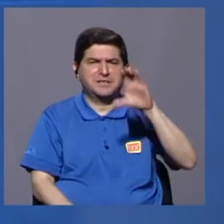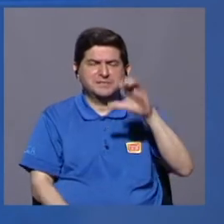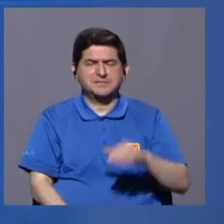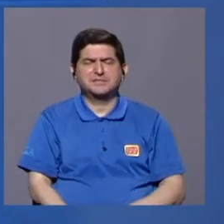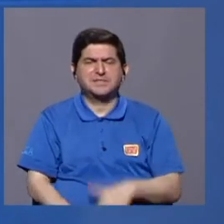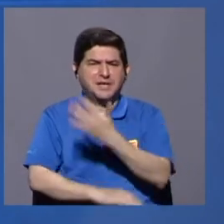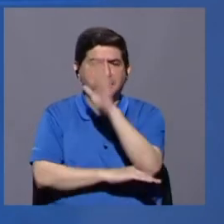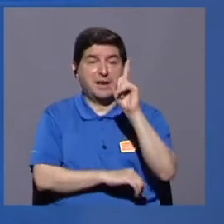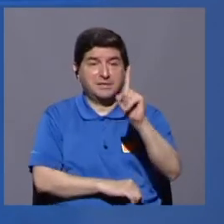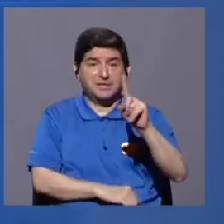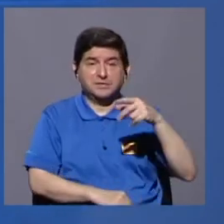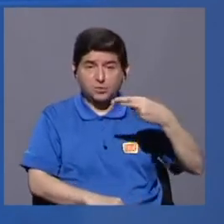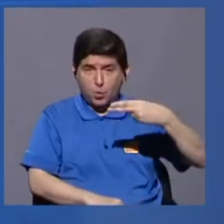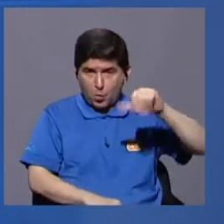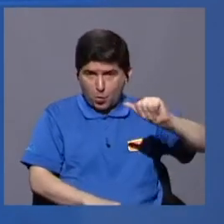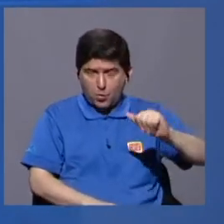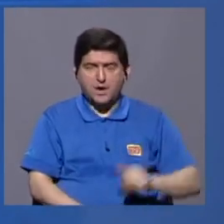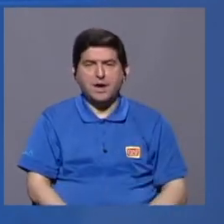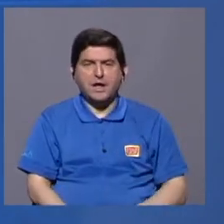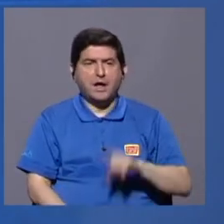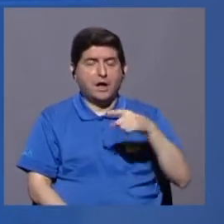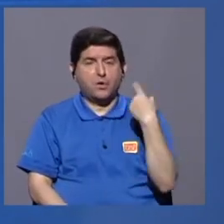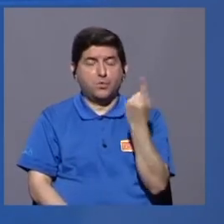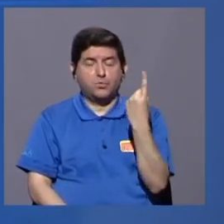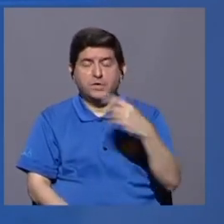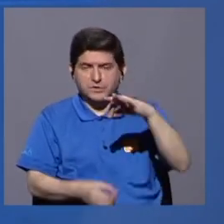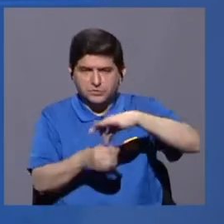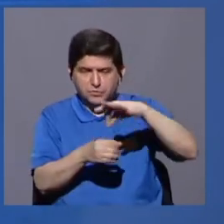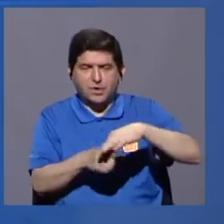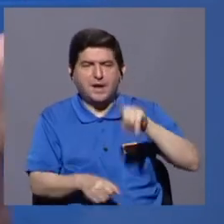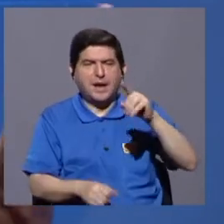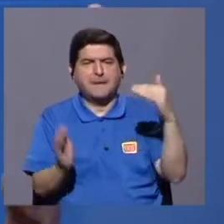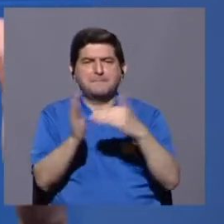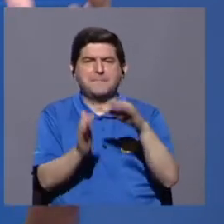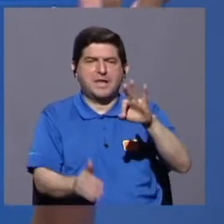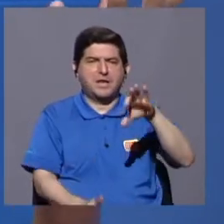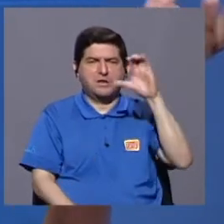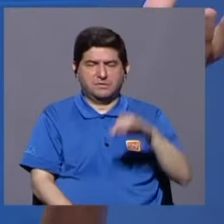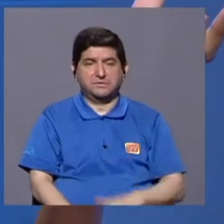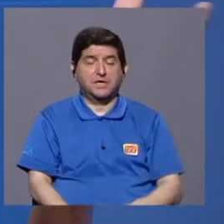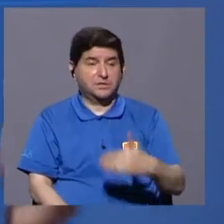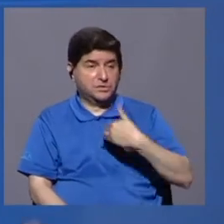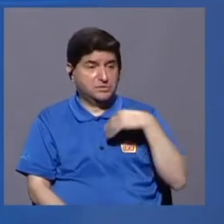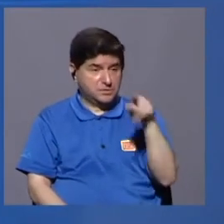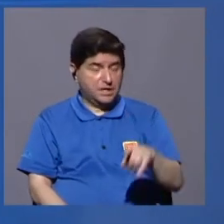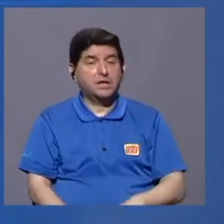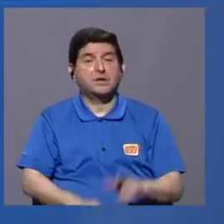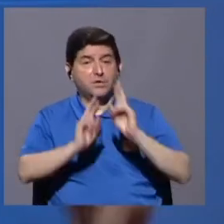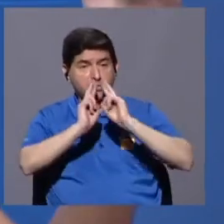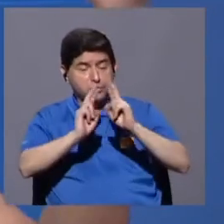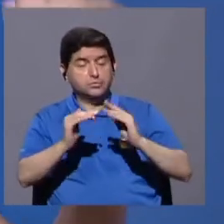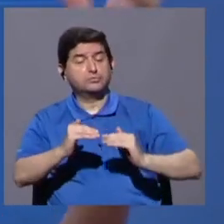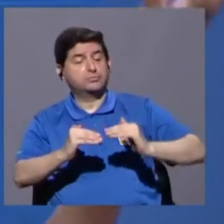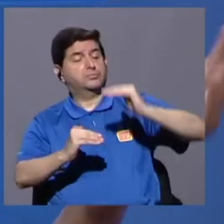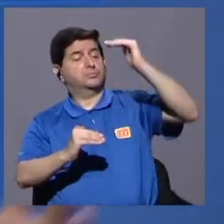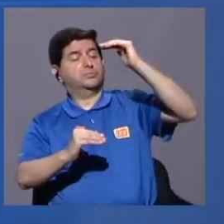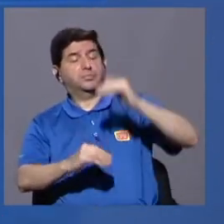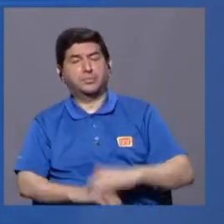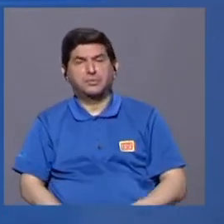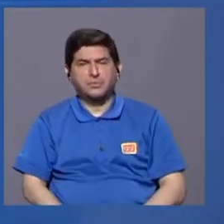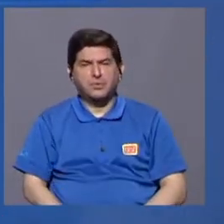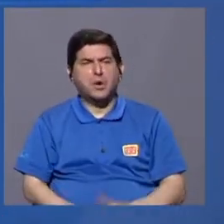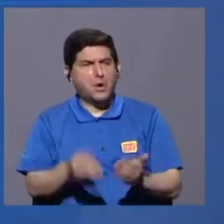una hectárea y un monocultivo tiene 1.900. Tiene una productividad bastante alta y